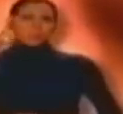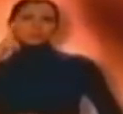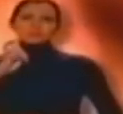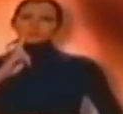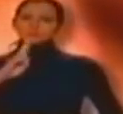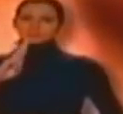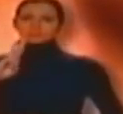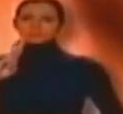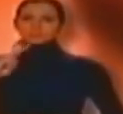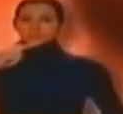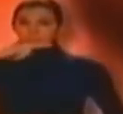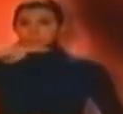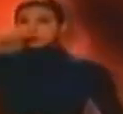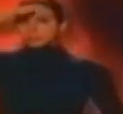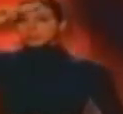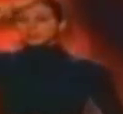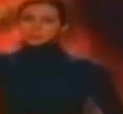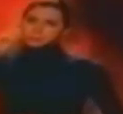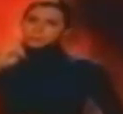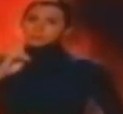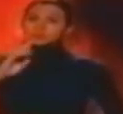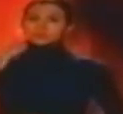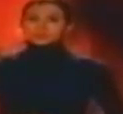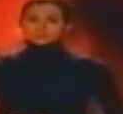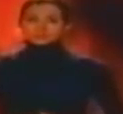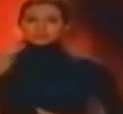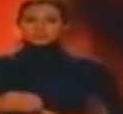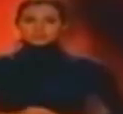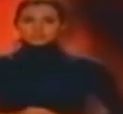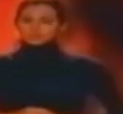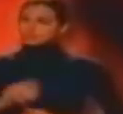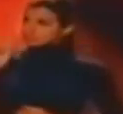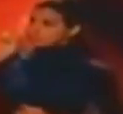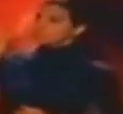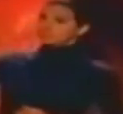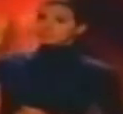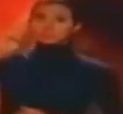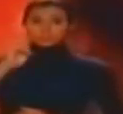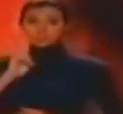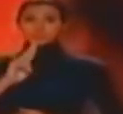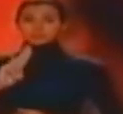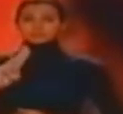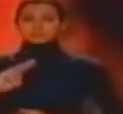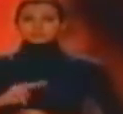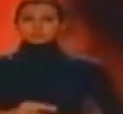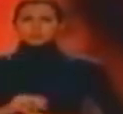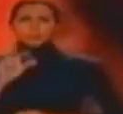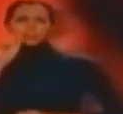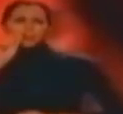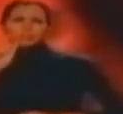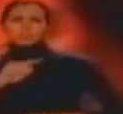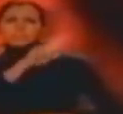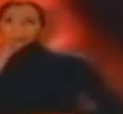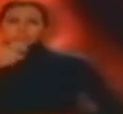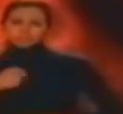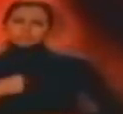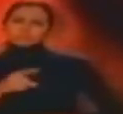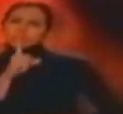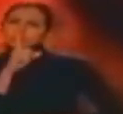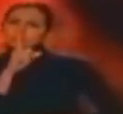Bolívar, tu padre Bolívar, lo hemos visto Bolívar. Y un poco le pregunté en